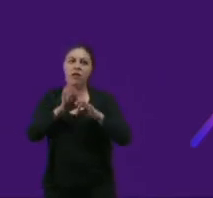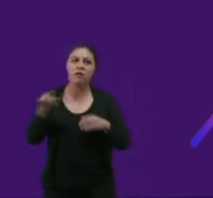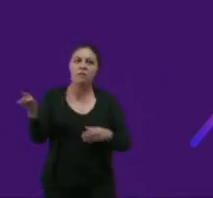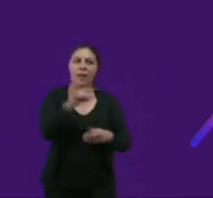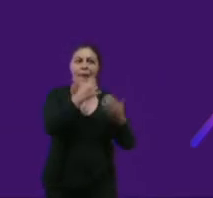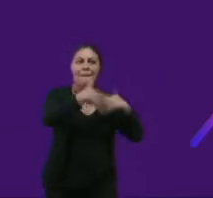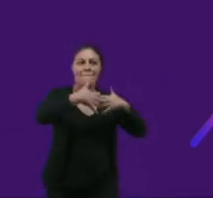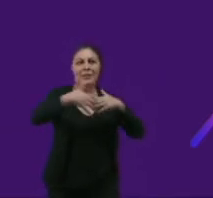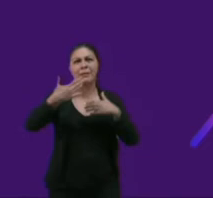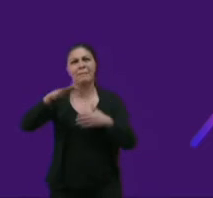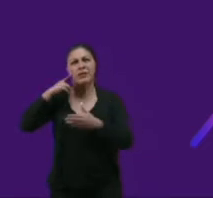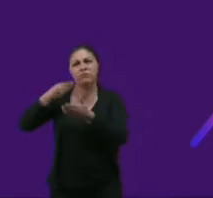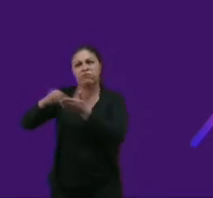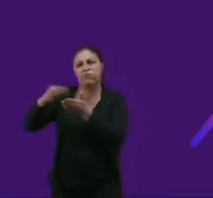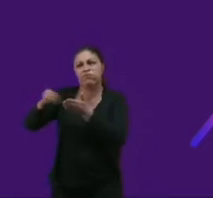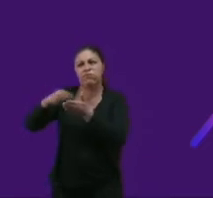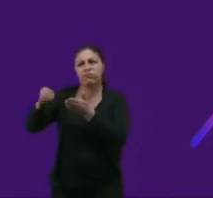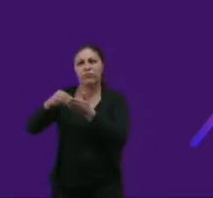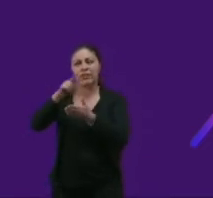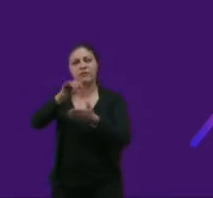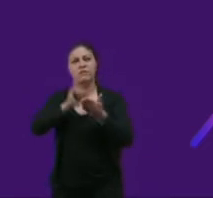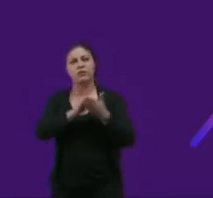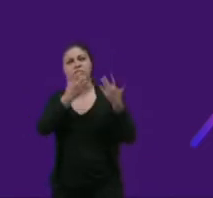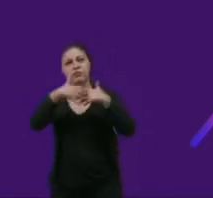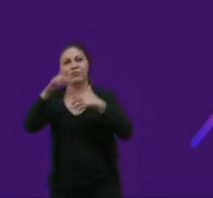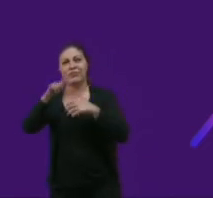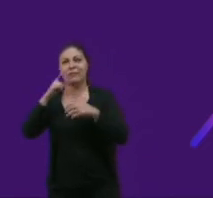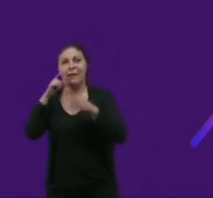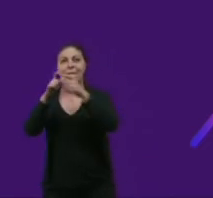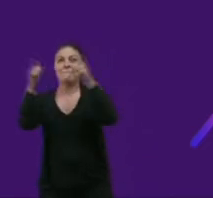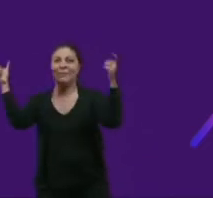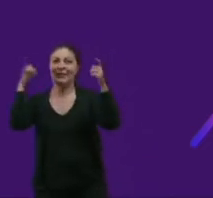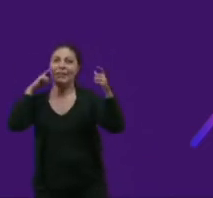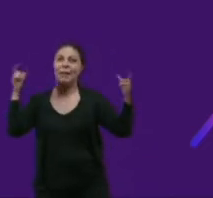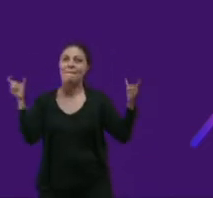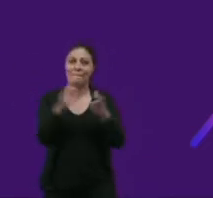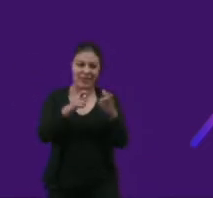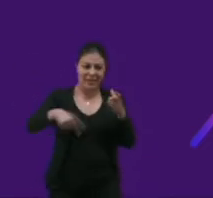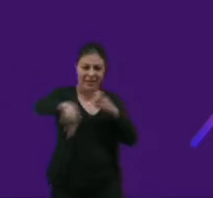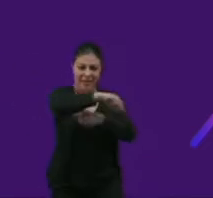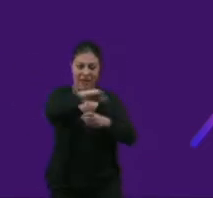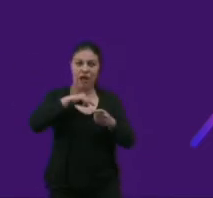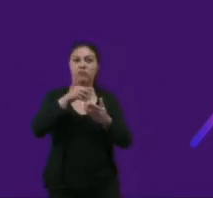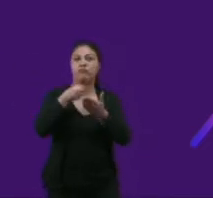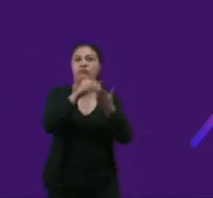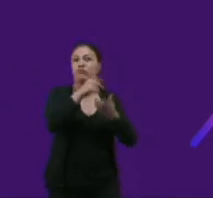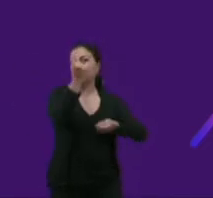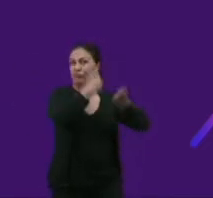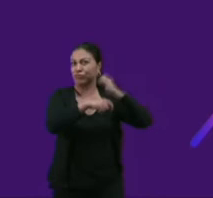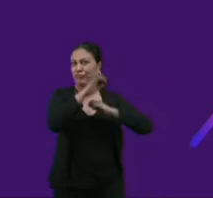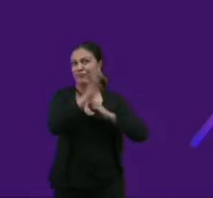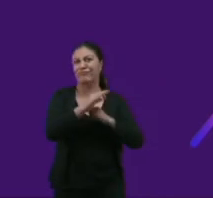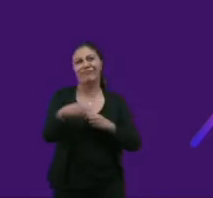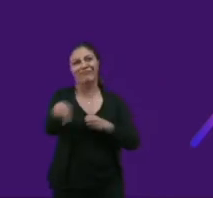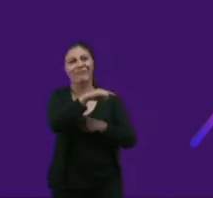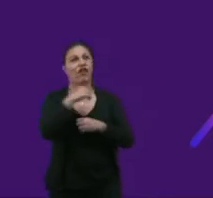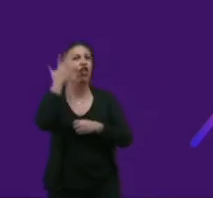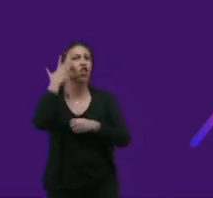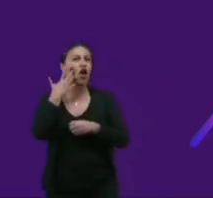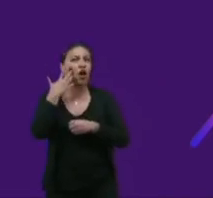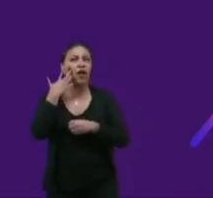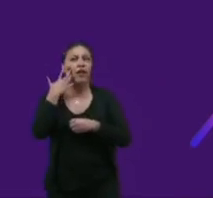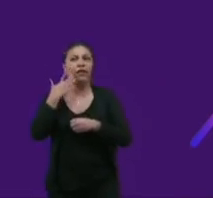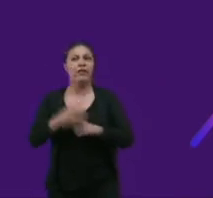desde fabricantes distribuidores hasta los minoristas que venden los productos que nosotros consumimos el día a día a reducir los faltantes